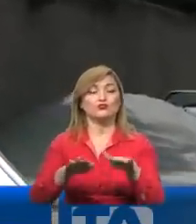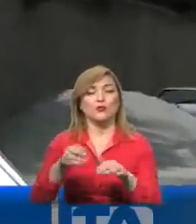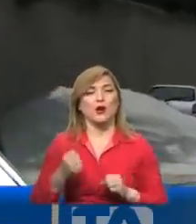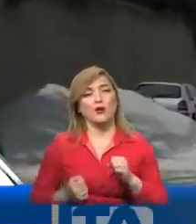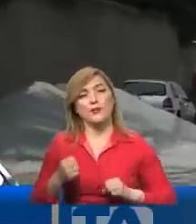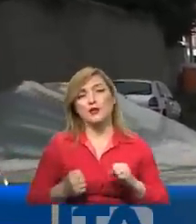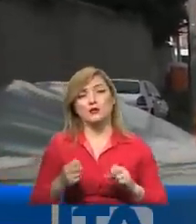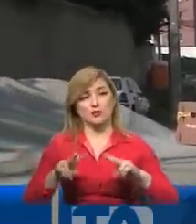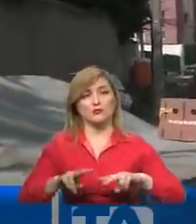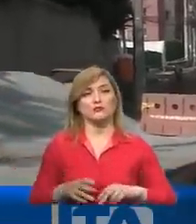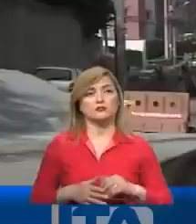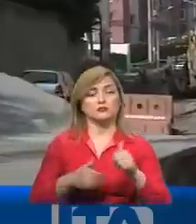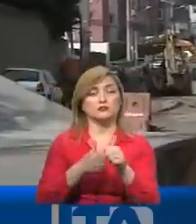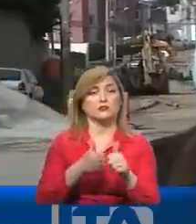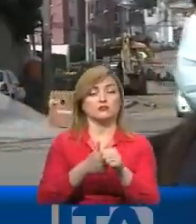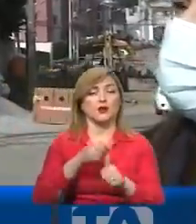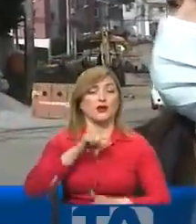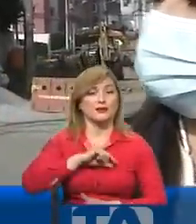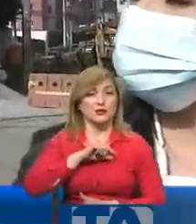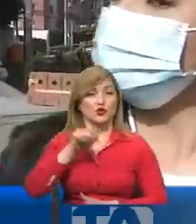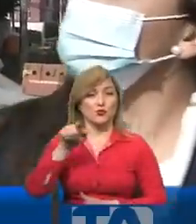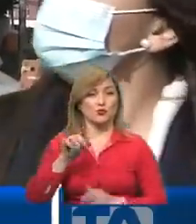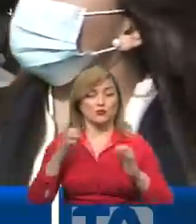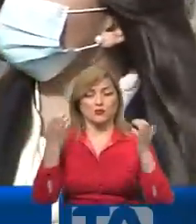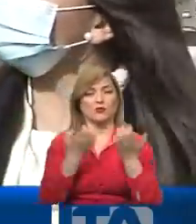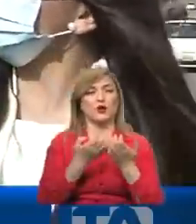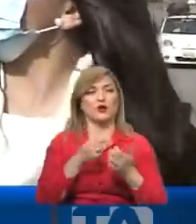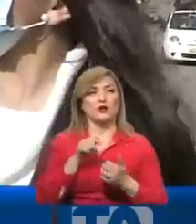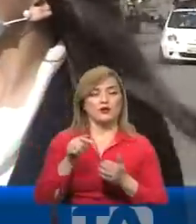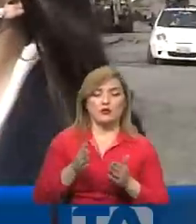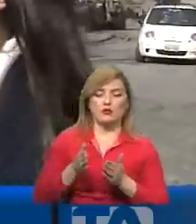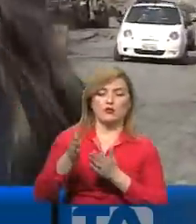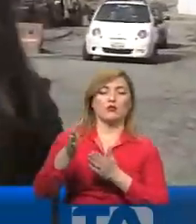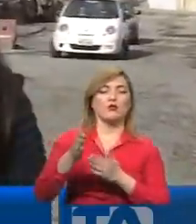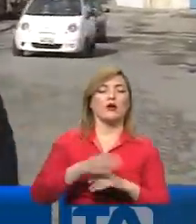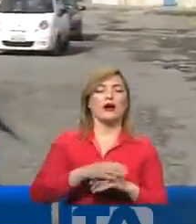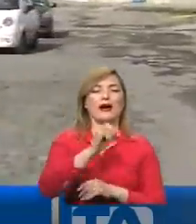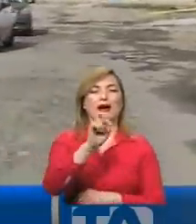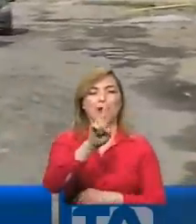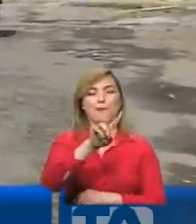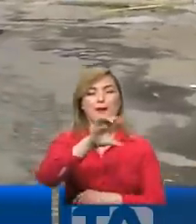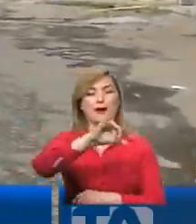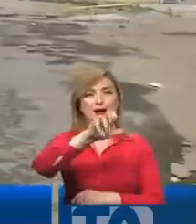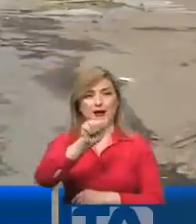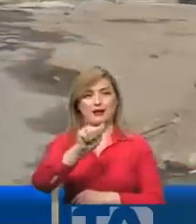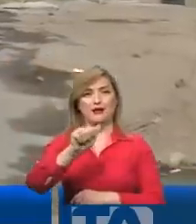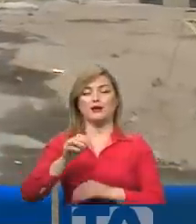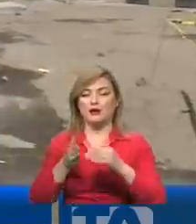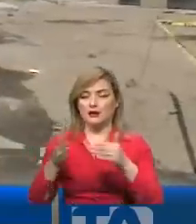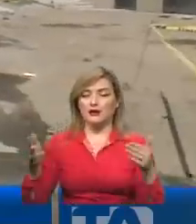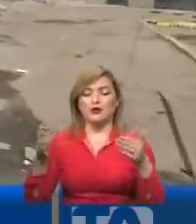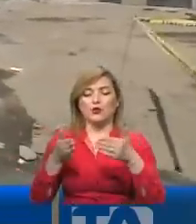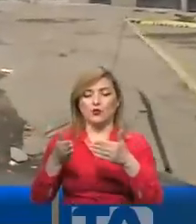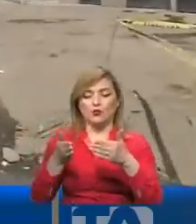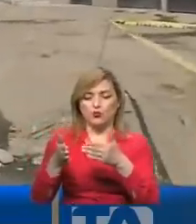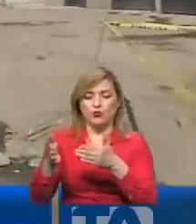del Deportivo Quito, avance por la calle Rafael Carvajal, empate con la Jaime Roldós, y salga a la